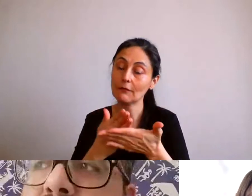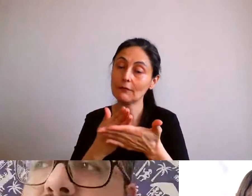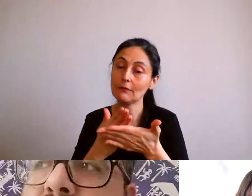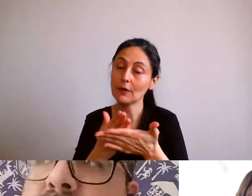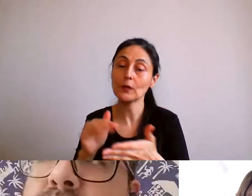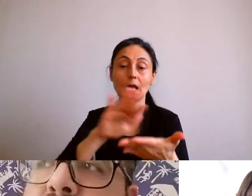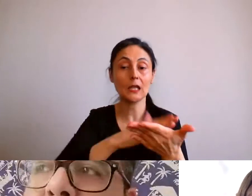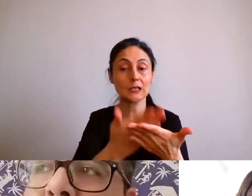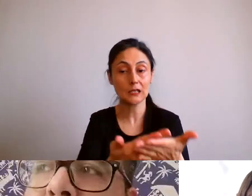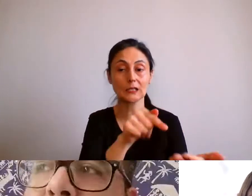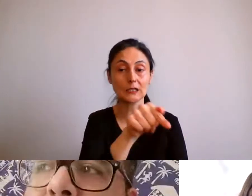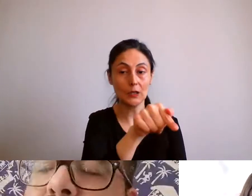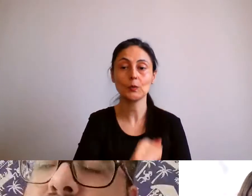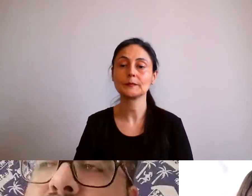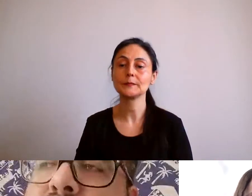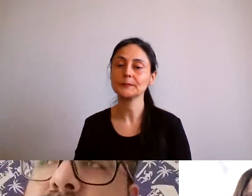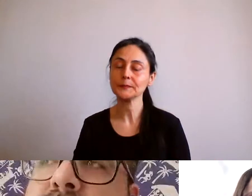Salud.